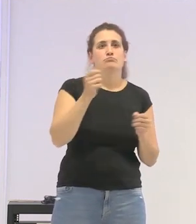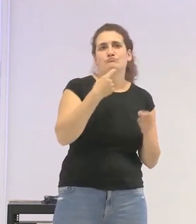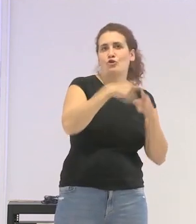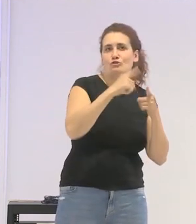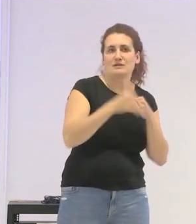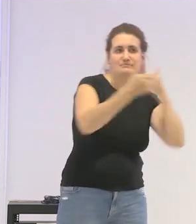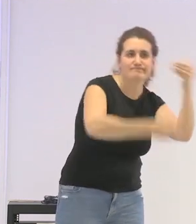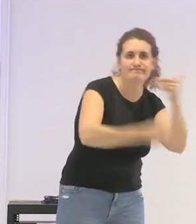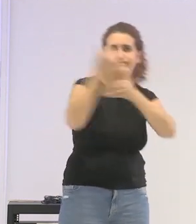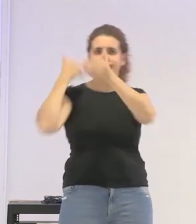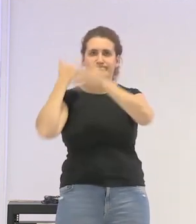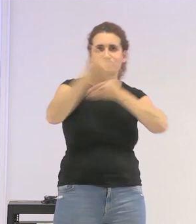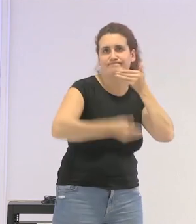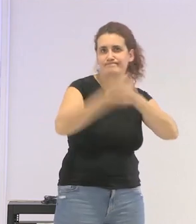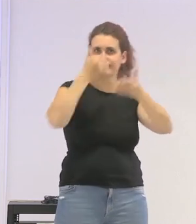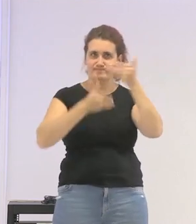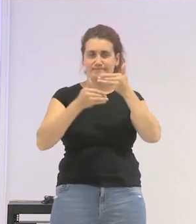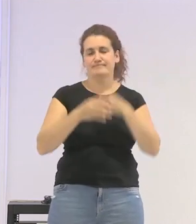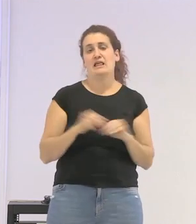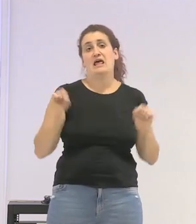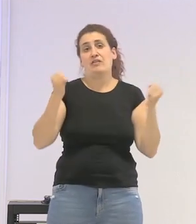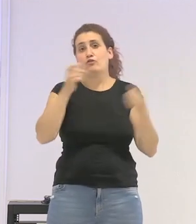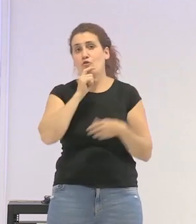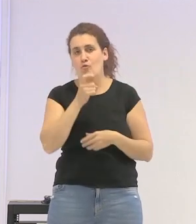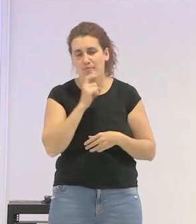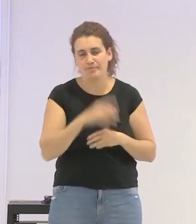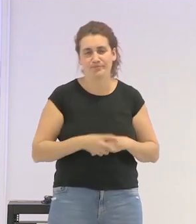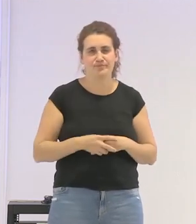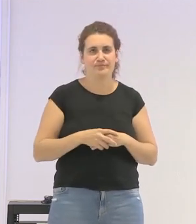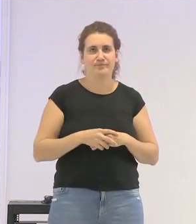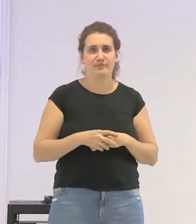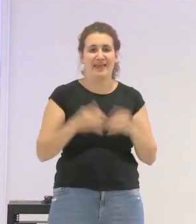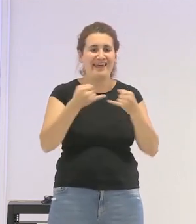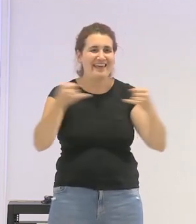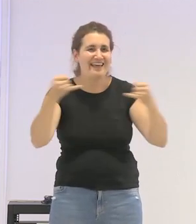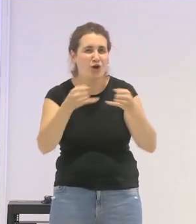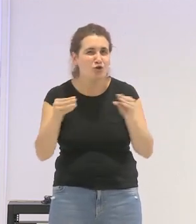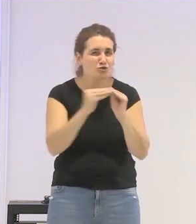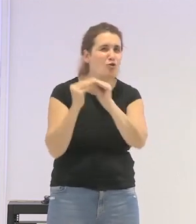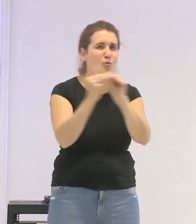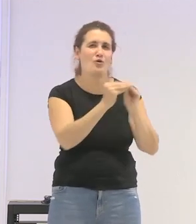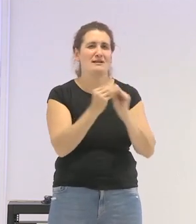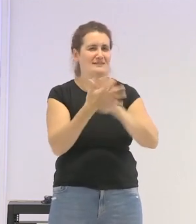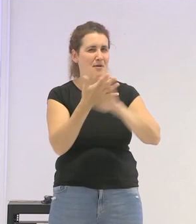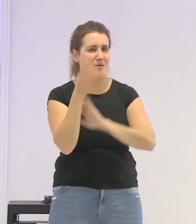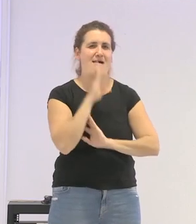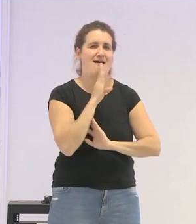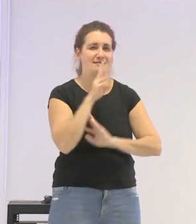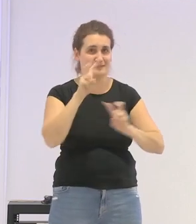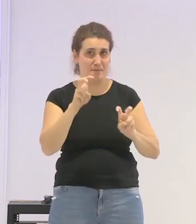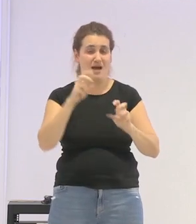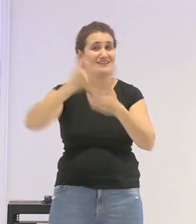estos periodos de reacción. Como hablaba de los hilos comunes que unen a estas extremas derechas, sobre